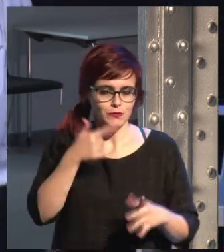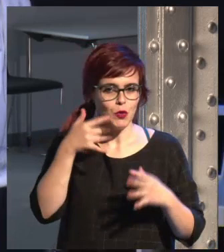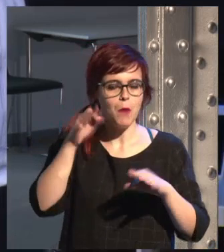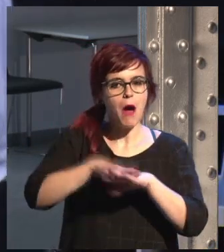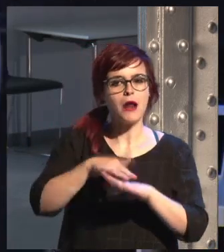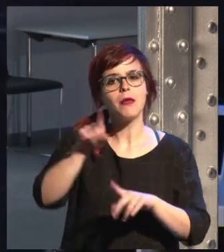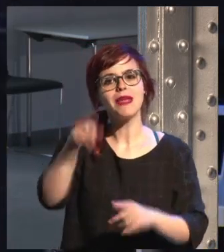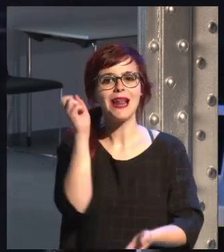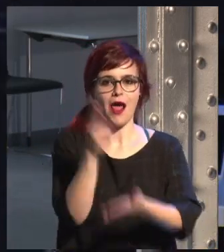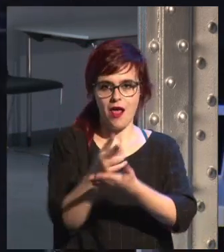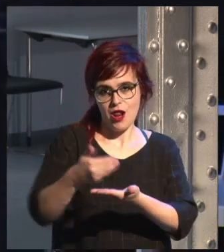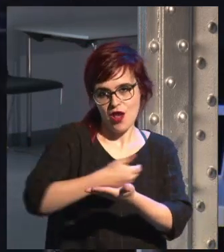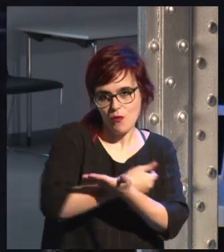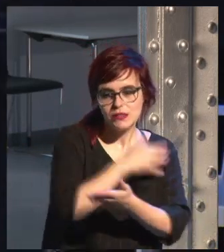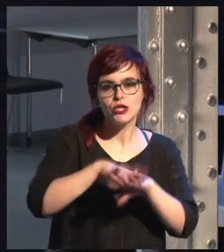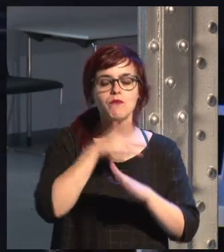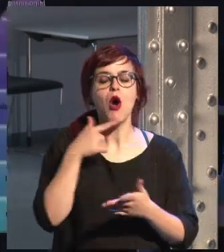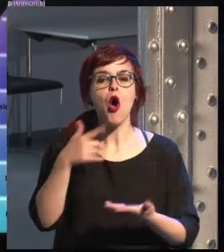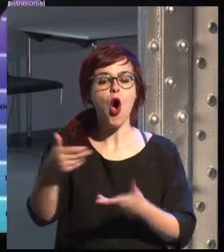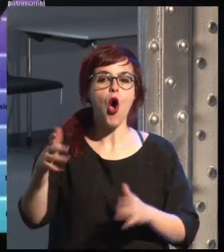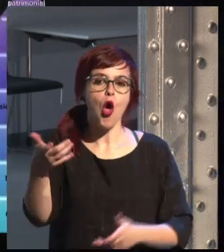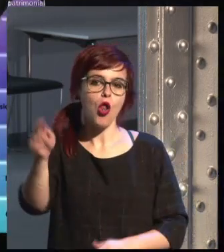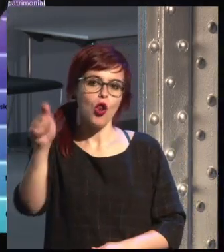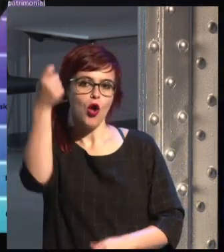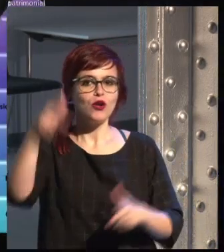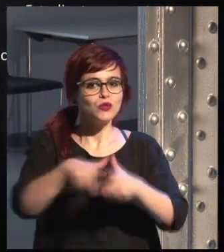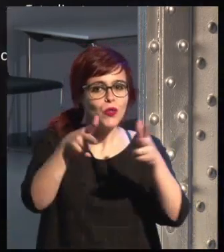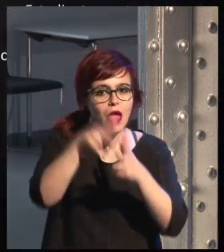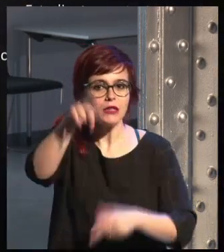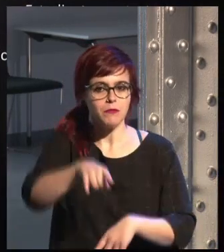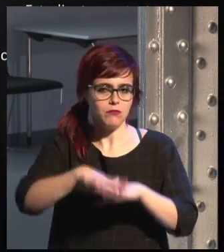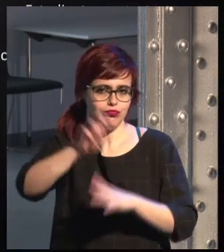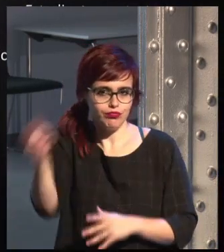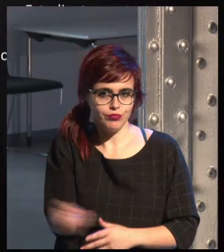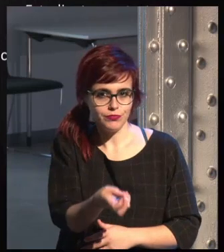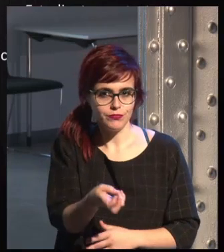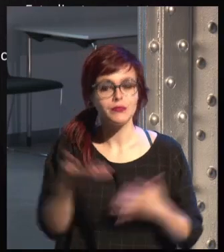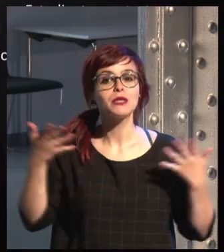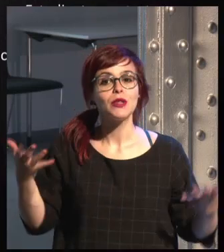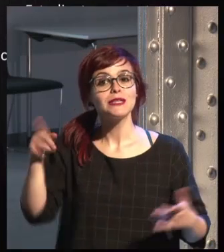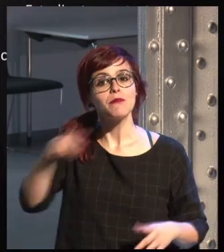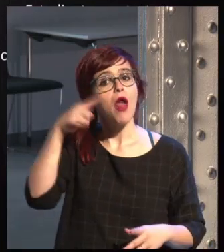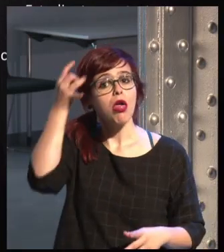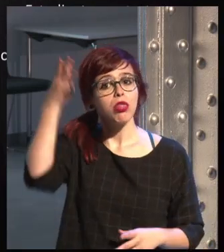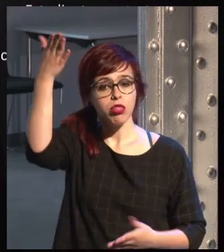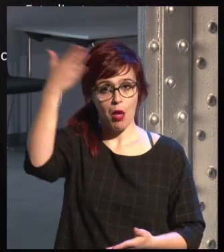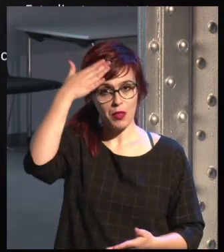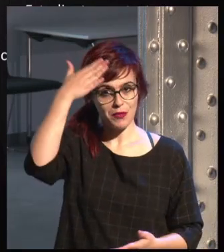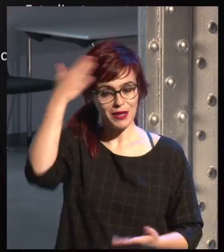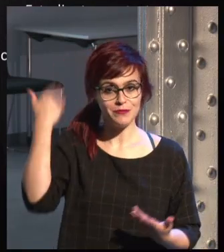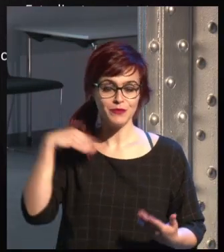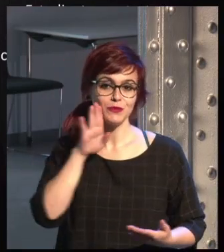sus recompensas, con logros sociales, competenciales, etcétera, etcétera. Y la idea es pues que